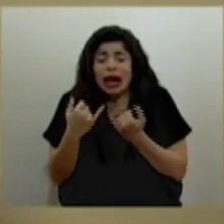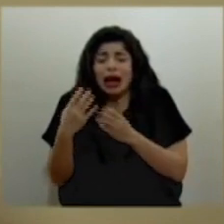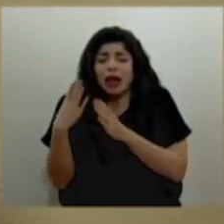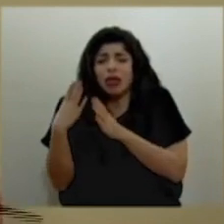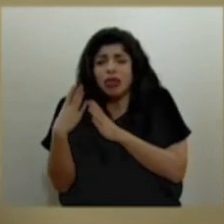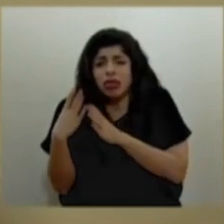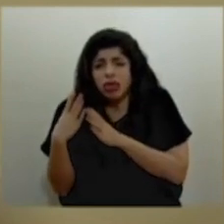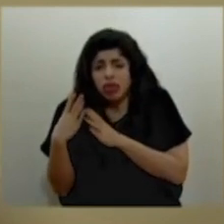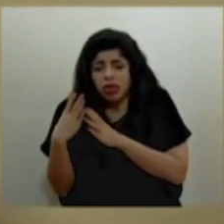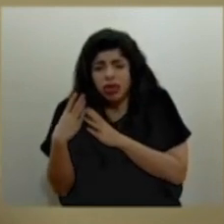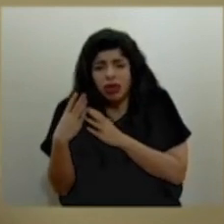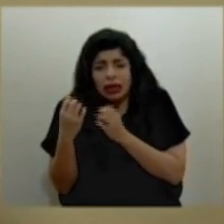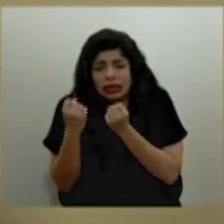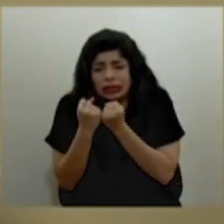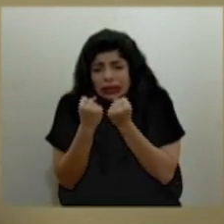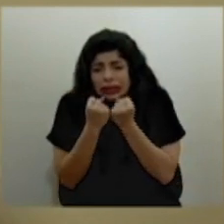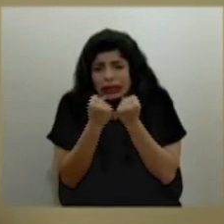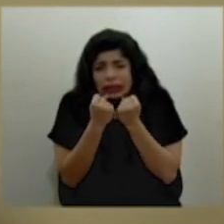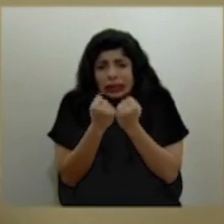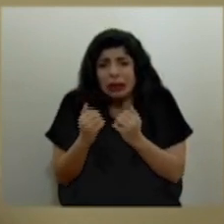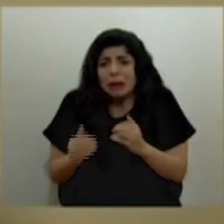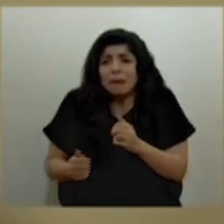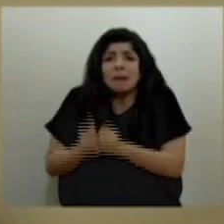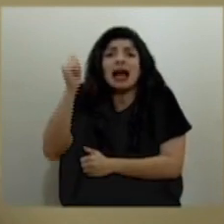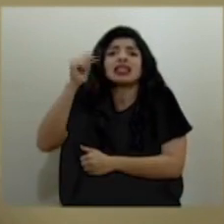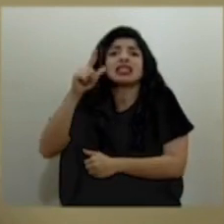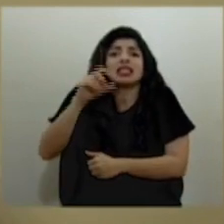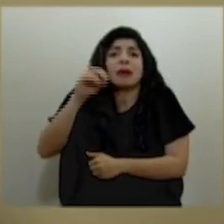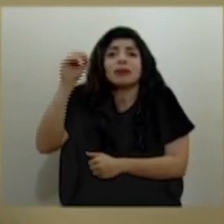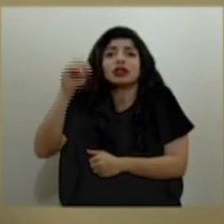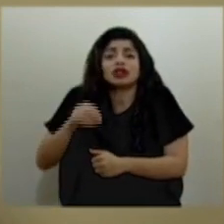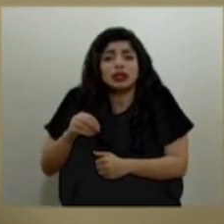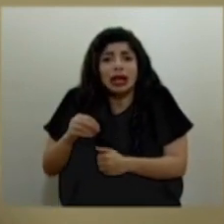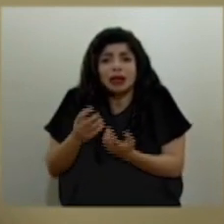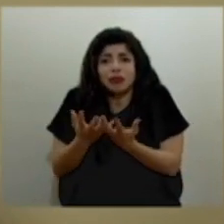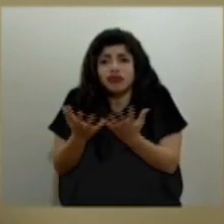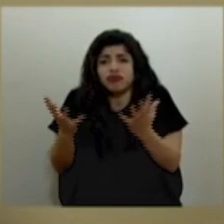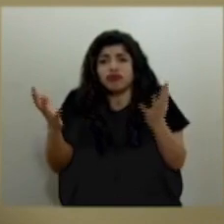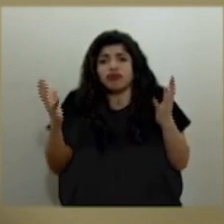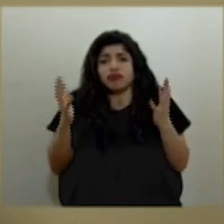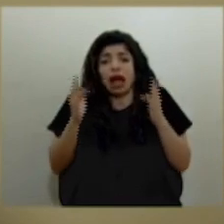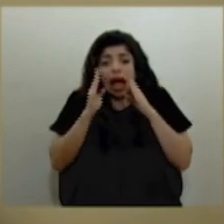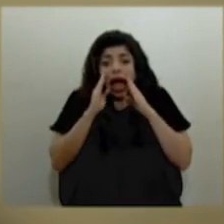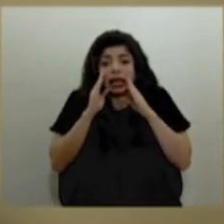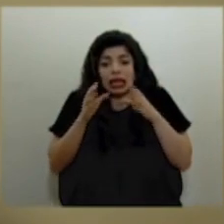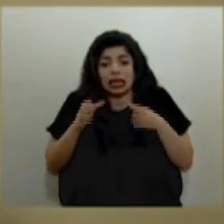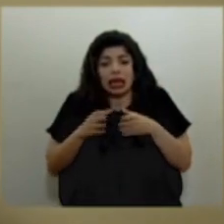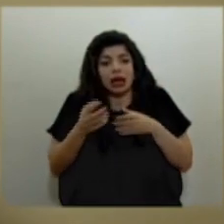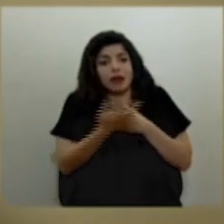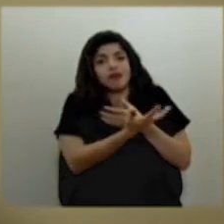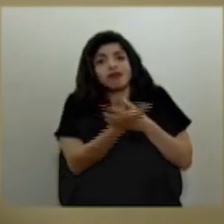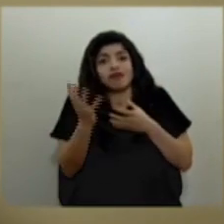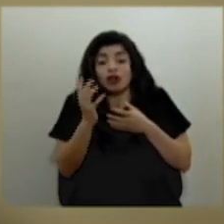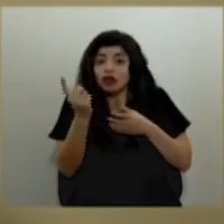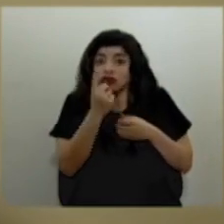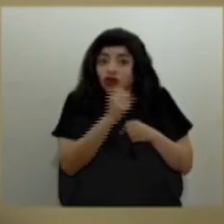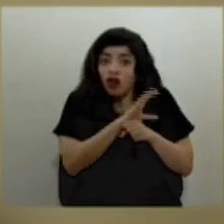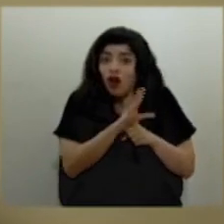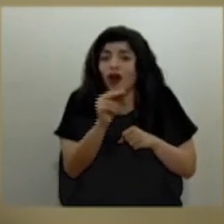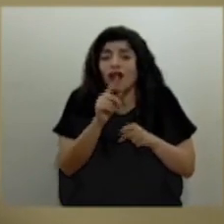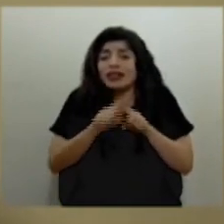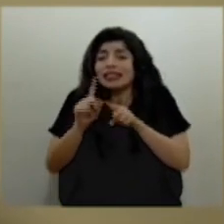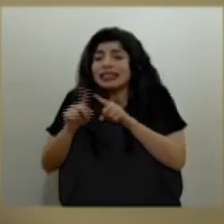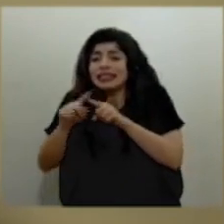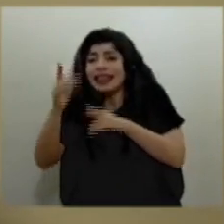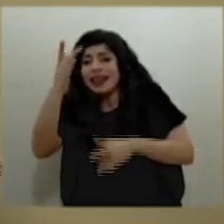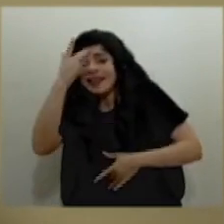recargado, ¿verdad?, con demandas muy por encima del 100% de atención para los diferentes pacientes, porque obviamente no solamente los pacientes COVID, es todo lo demás, que al